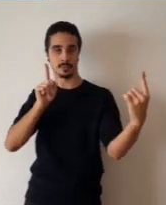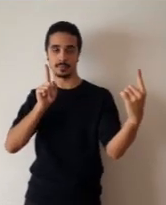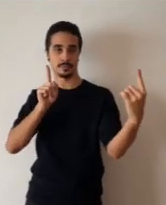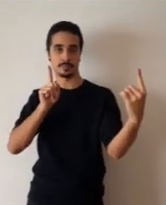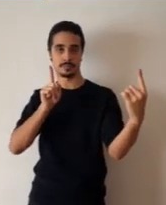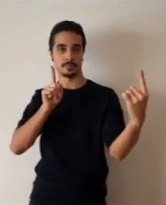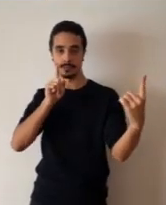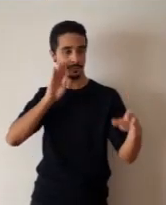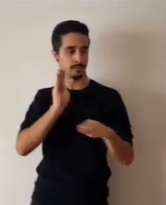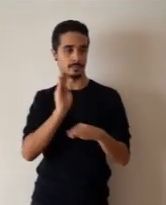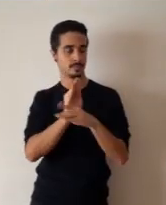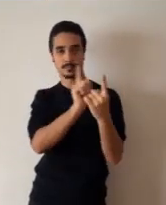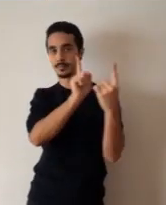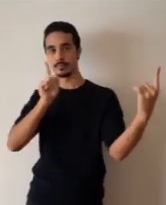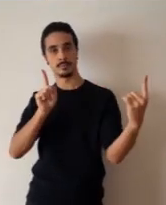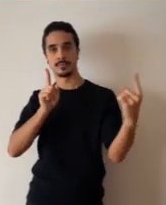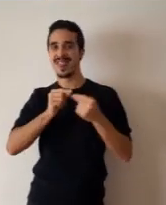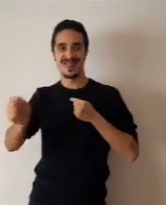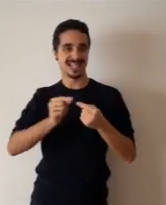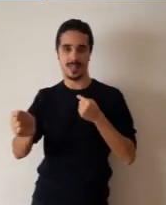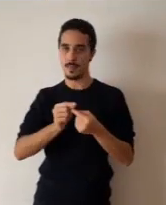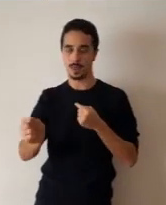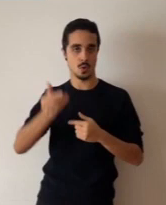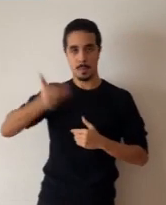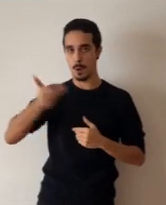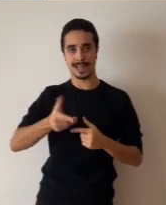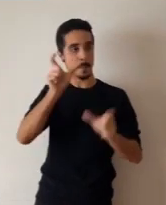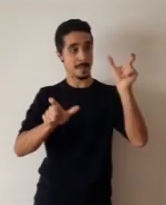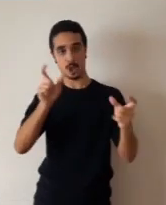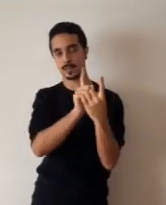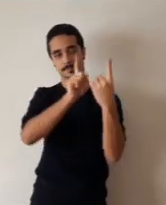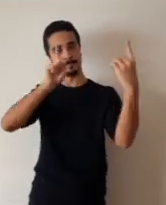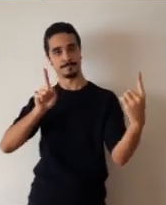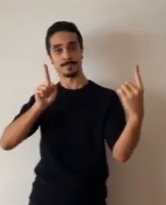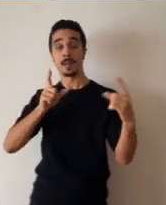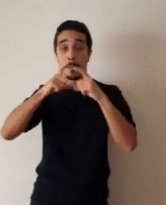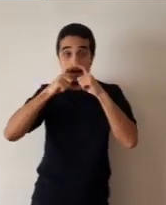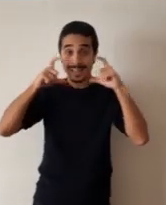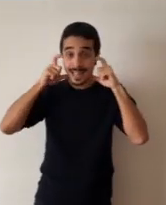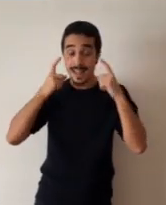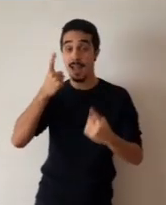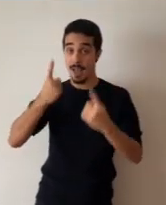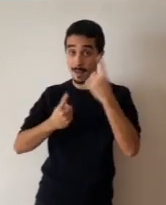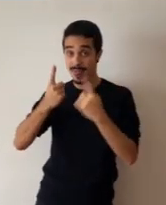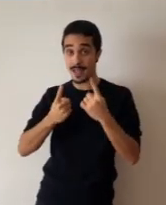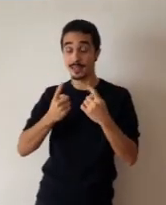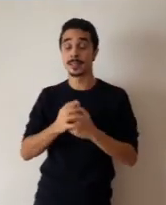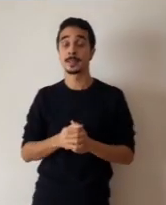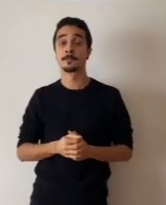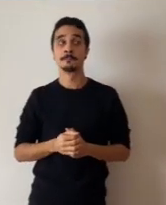el riesgo es el distanciamiento, o sea, mantenerse lo más alejado posible de otras personas. Las mascarillas son a